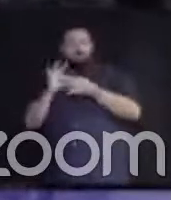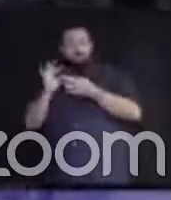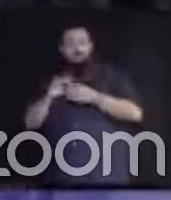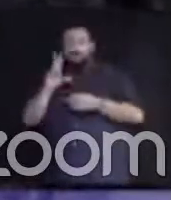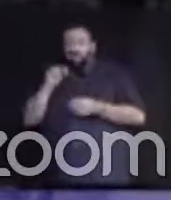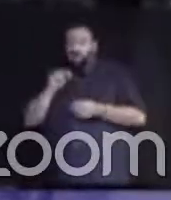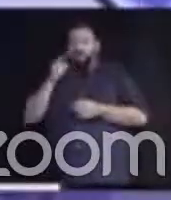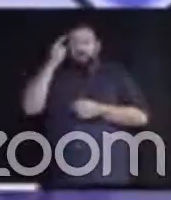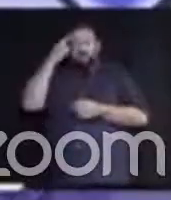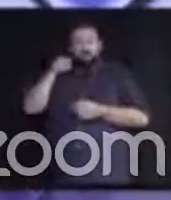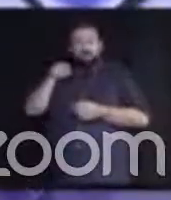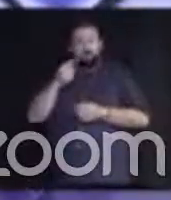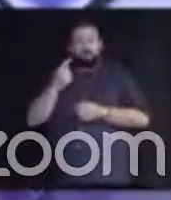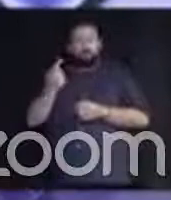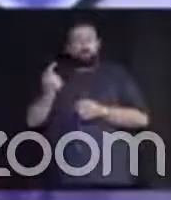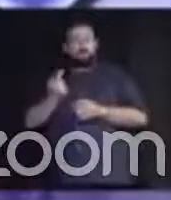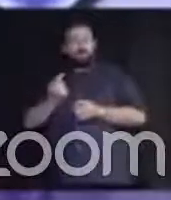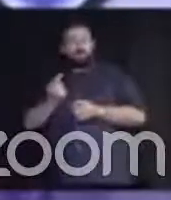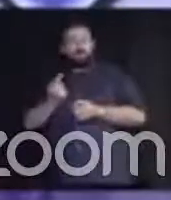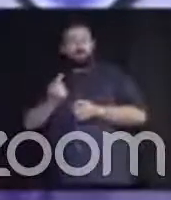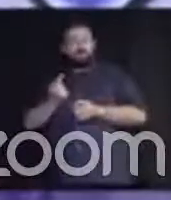aprovecharlos. ¿Principalmente para qué?